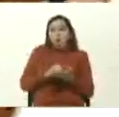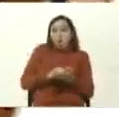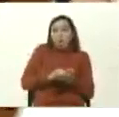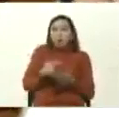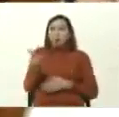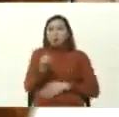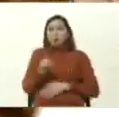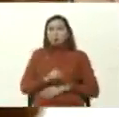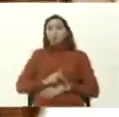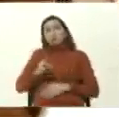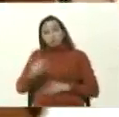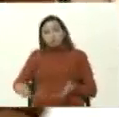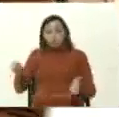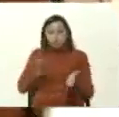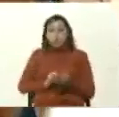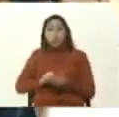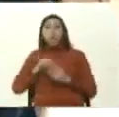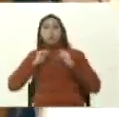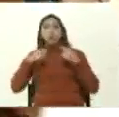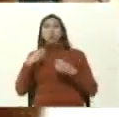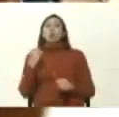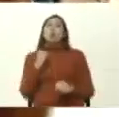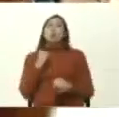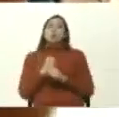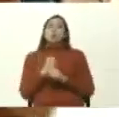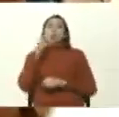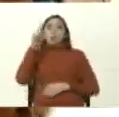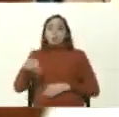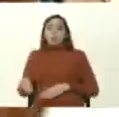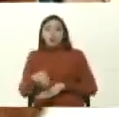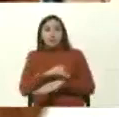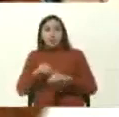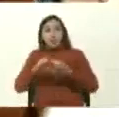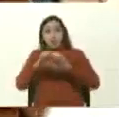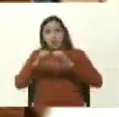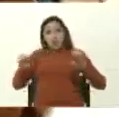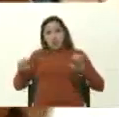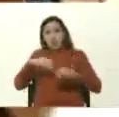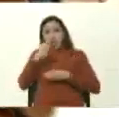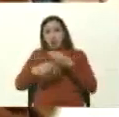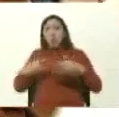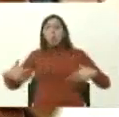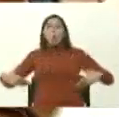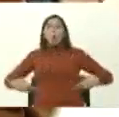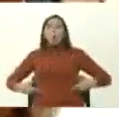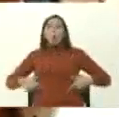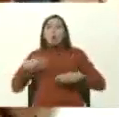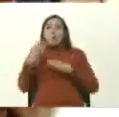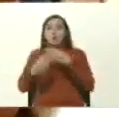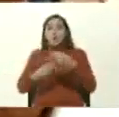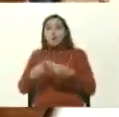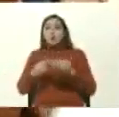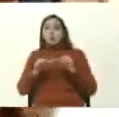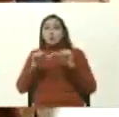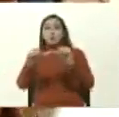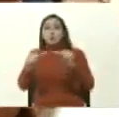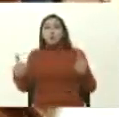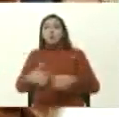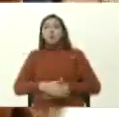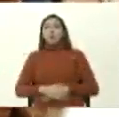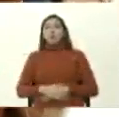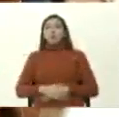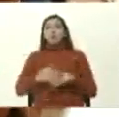con el profesor Aristóbulo, con el profesor Piñate y ahorita con la ministra Santaella, hemos hecho un gran esfuerzo para seguir adelante, y hoy es el día que